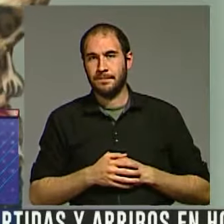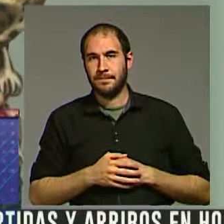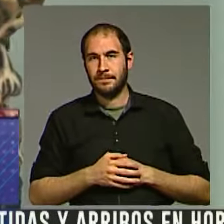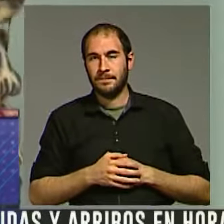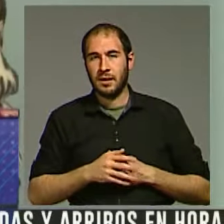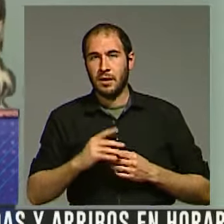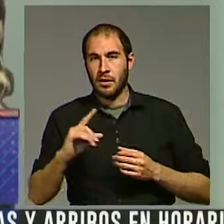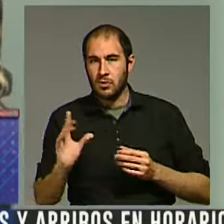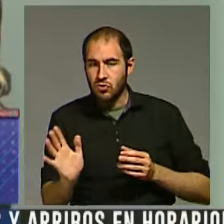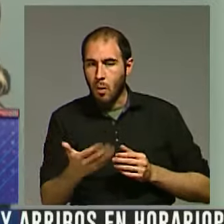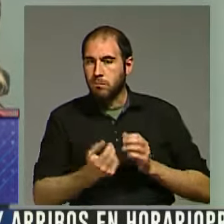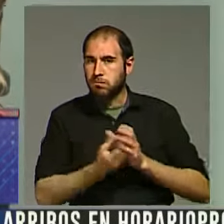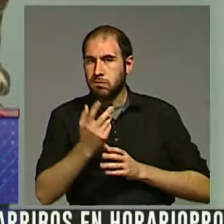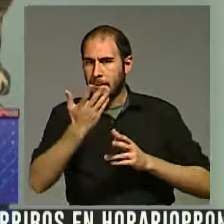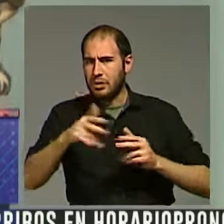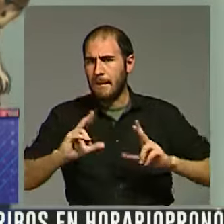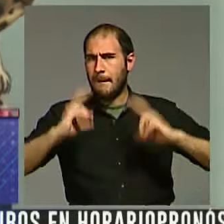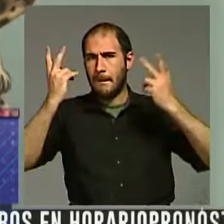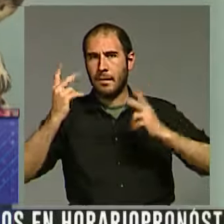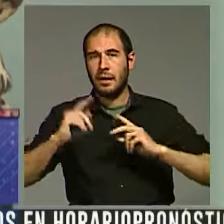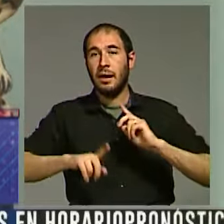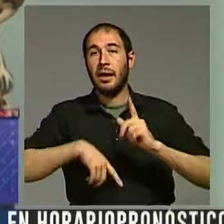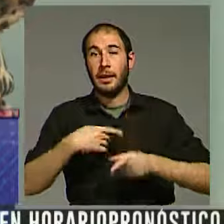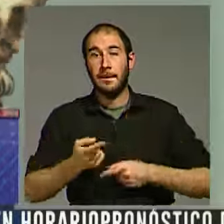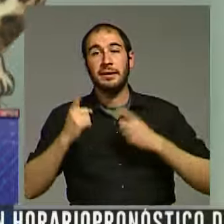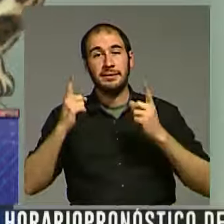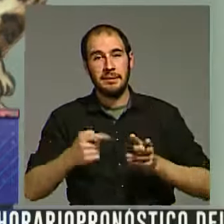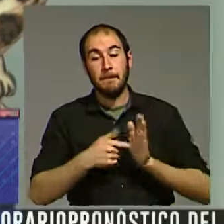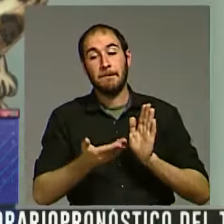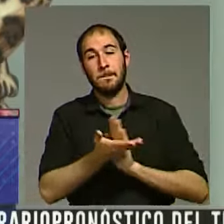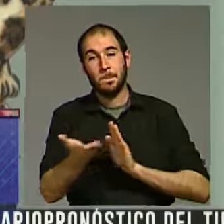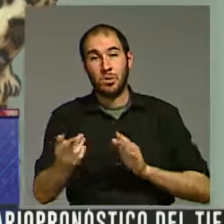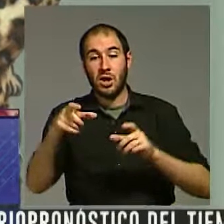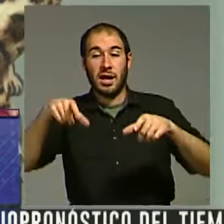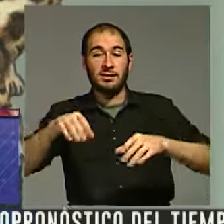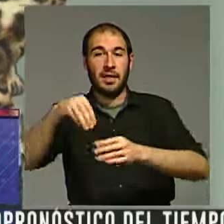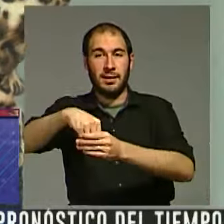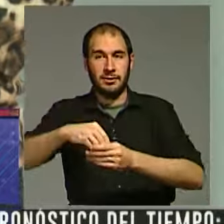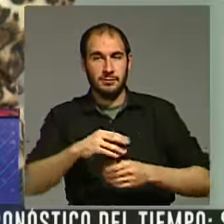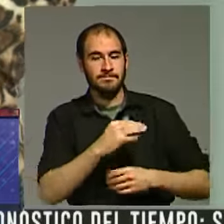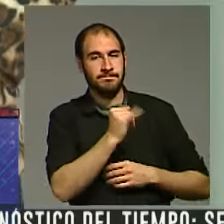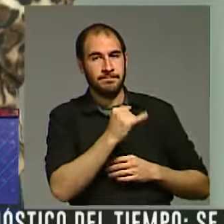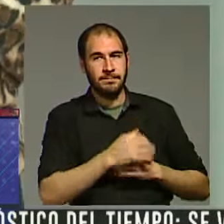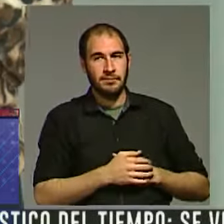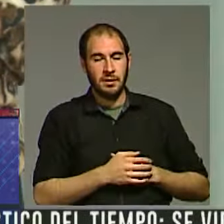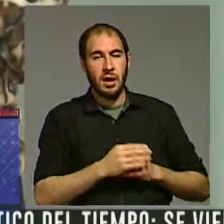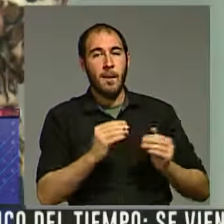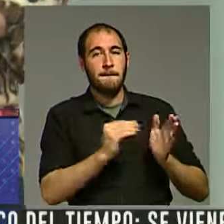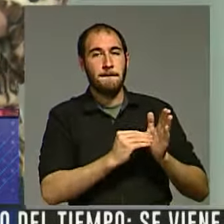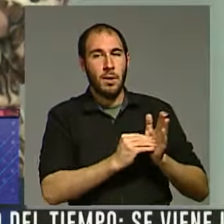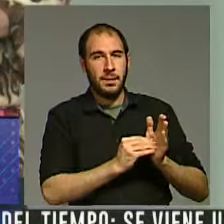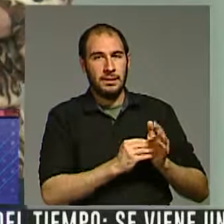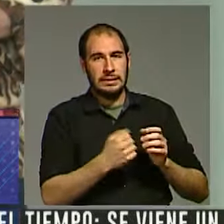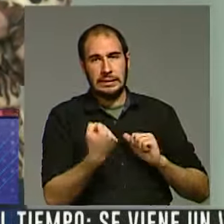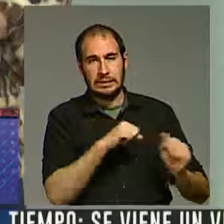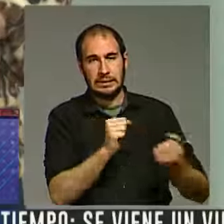manera generar el enojo de los hinchas y que esto también se refleje en la cancha, ¿no? Así es un momento